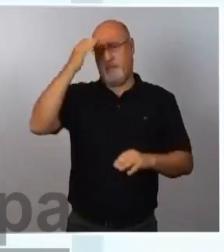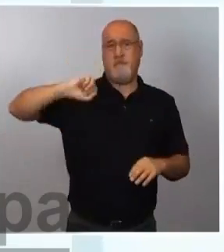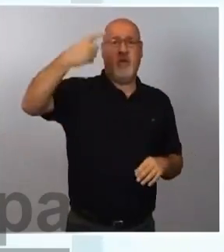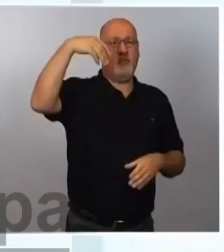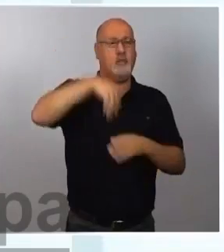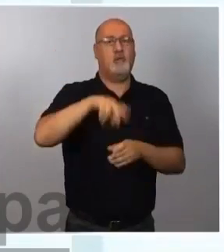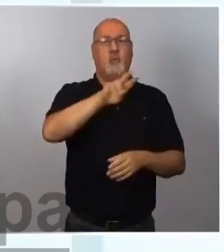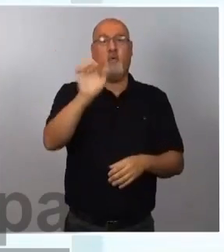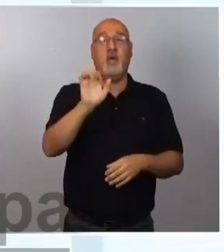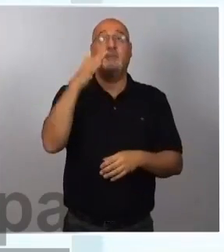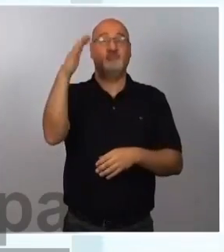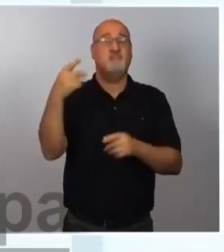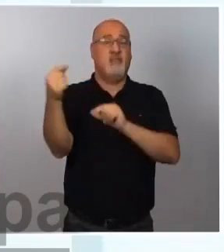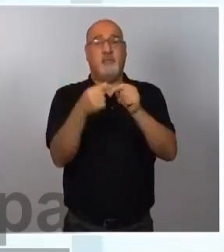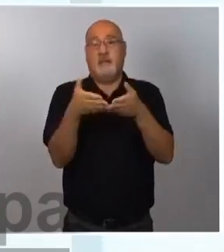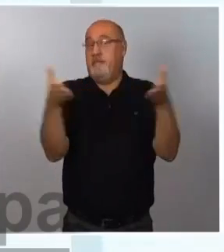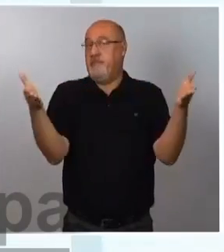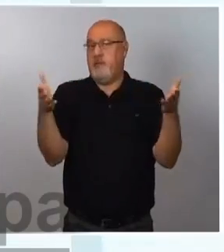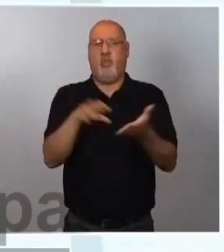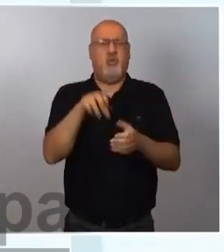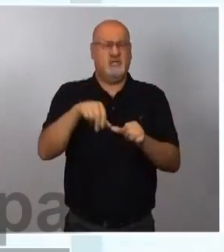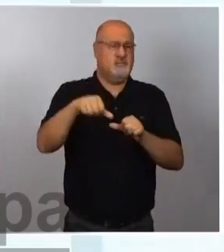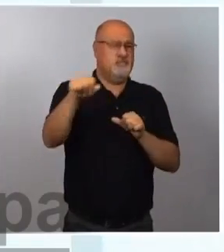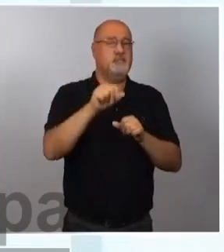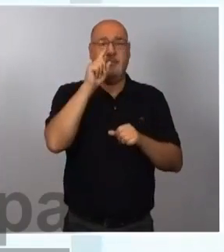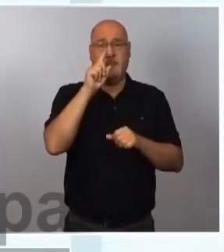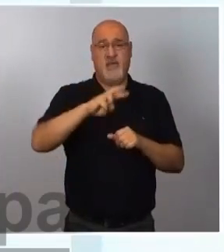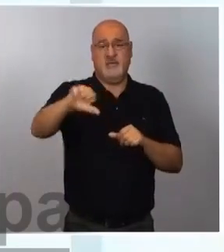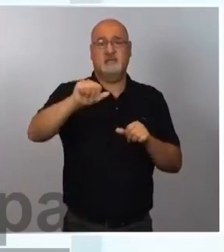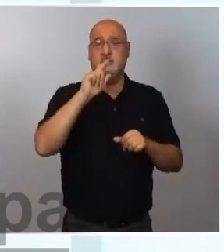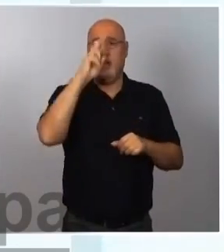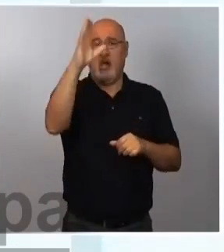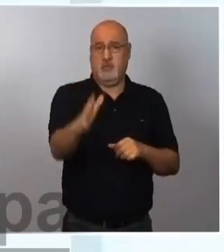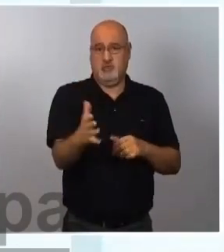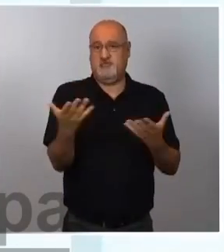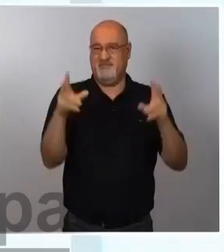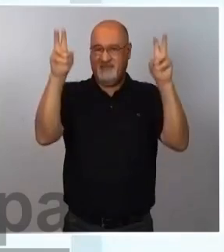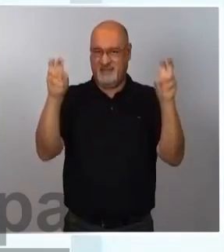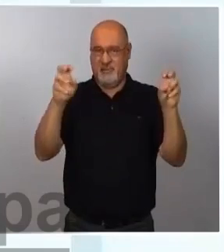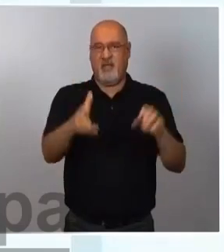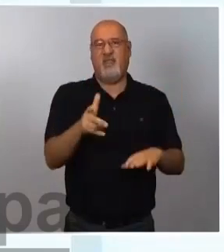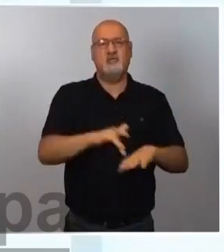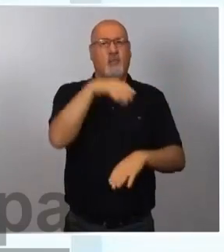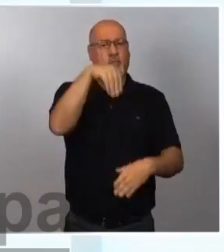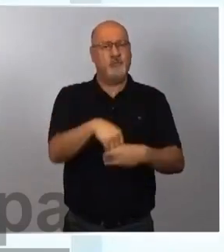ya y se va a abrir, sin duda alguna, a lo largo de los próximos meses y años con particular intensidad desde el punto de vista también político, ¿no?